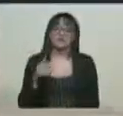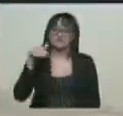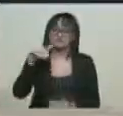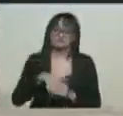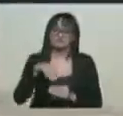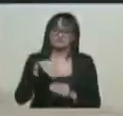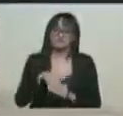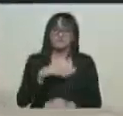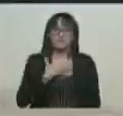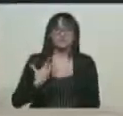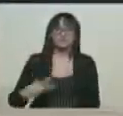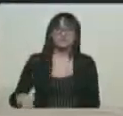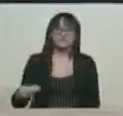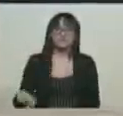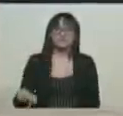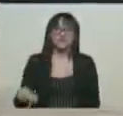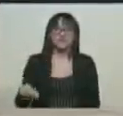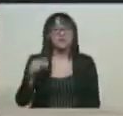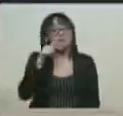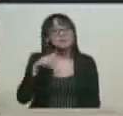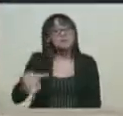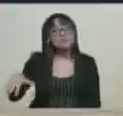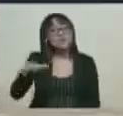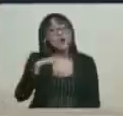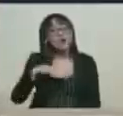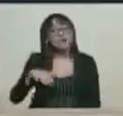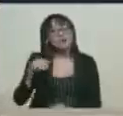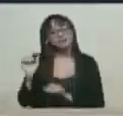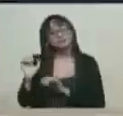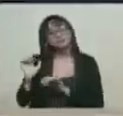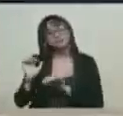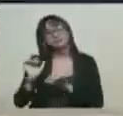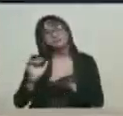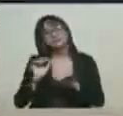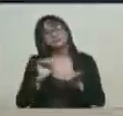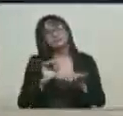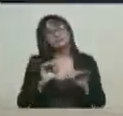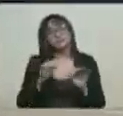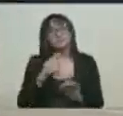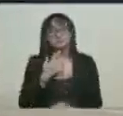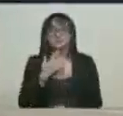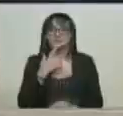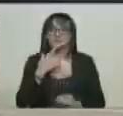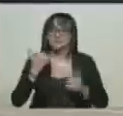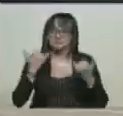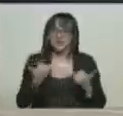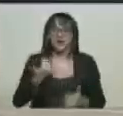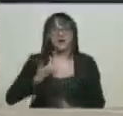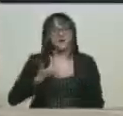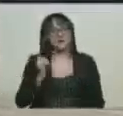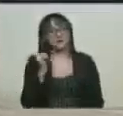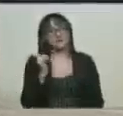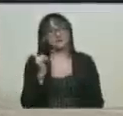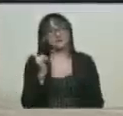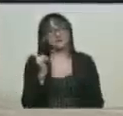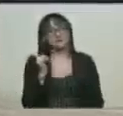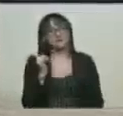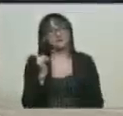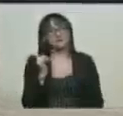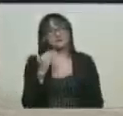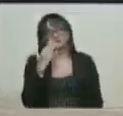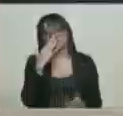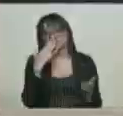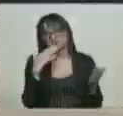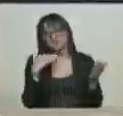elecciones presidenciales y el pueblo va a salir masivamente a decir aquí presente, aquí